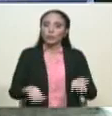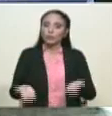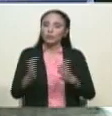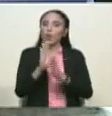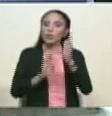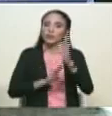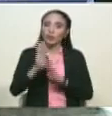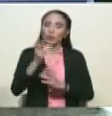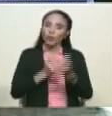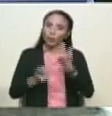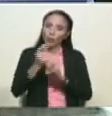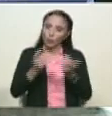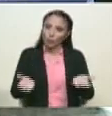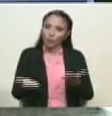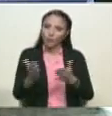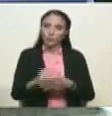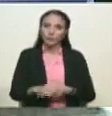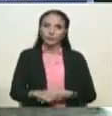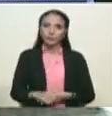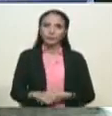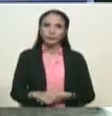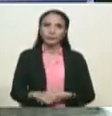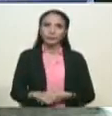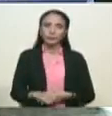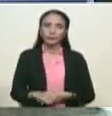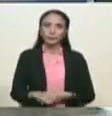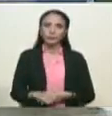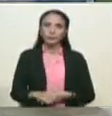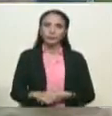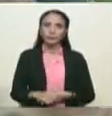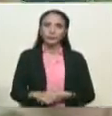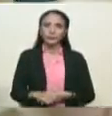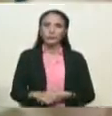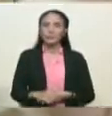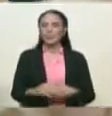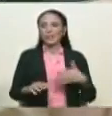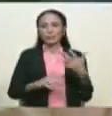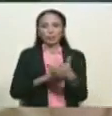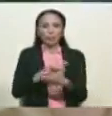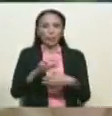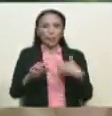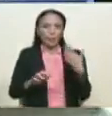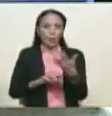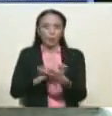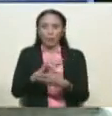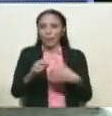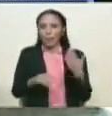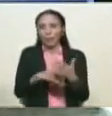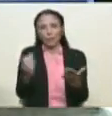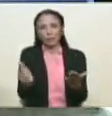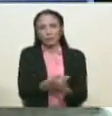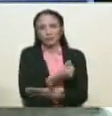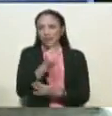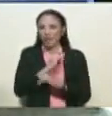económica. Superar el minimalismo, ¿vale? ¿Cuánto daño hace el minimalismo, camarada?